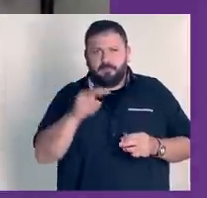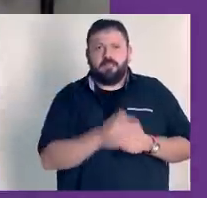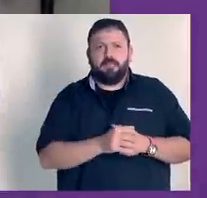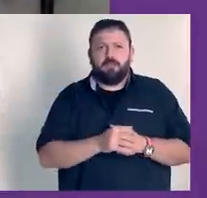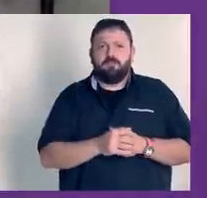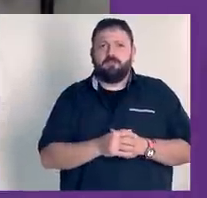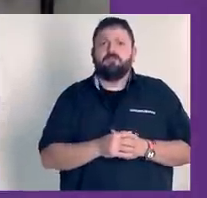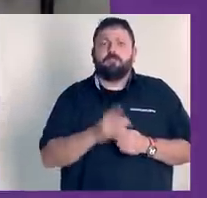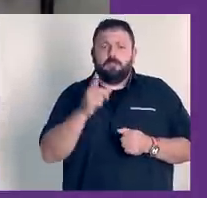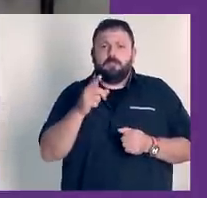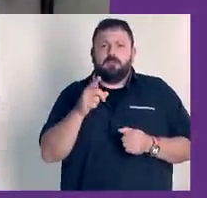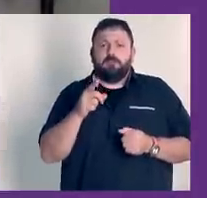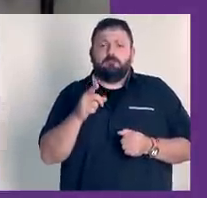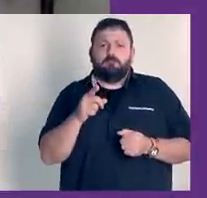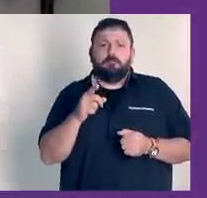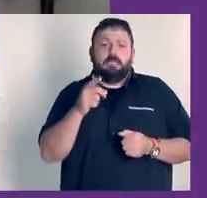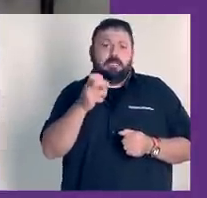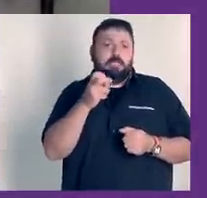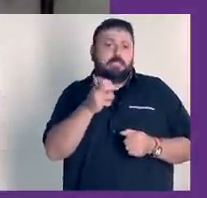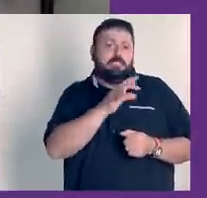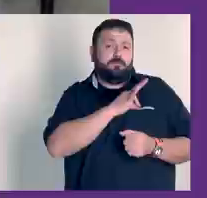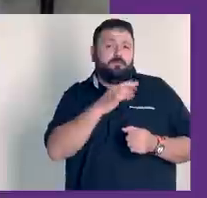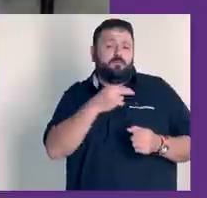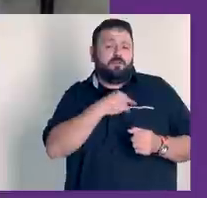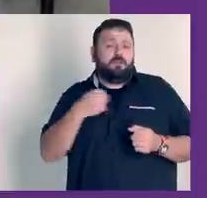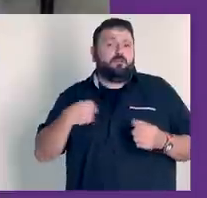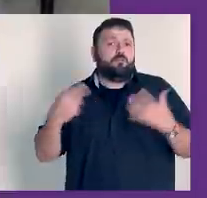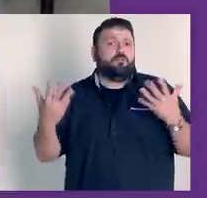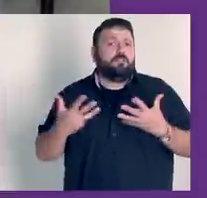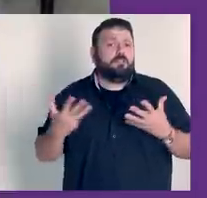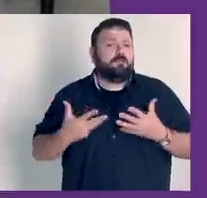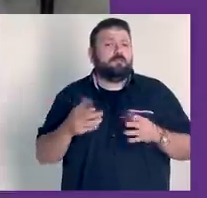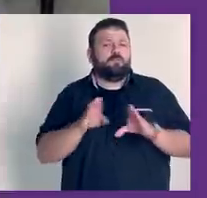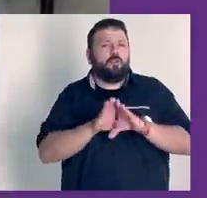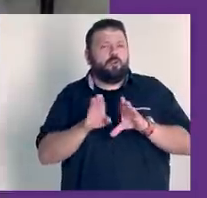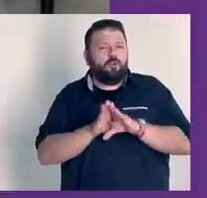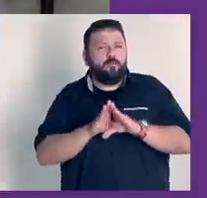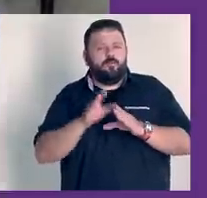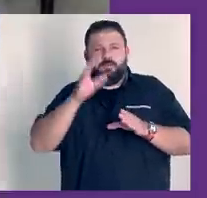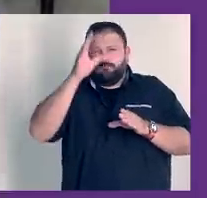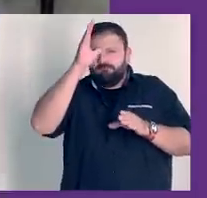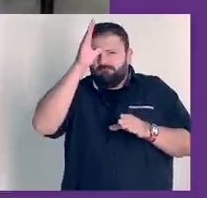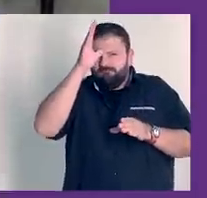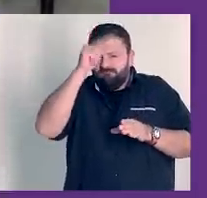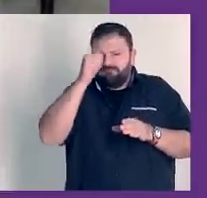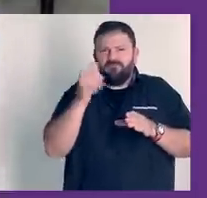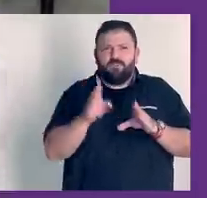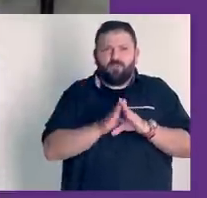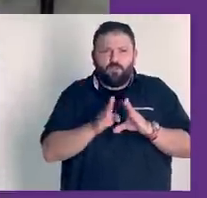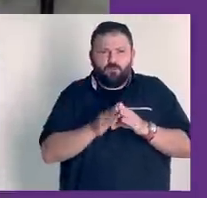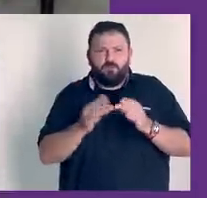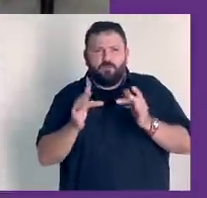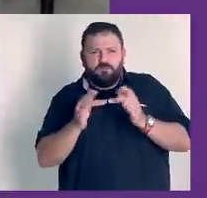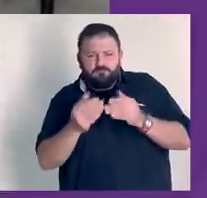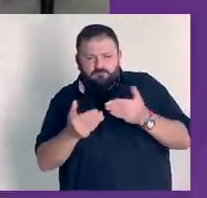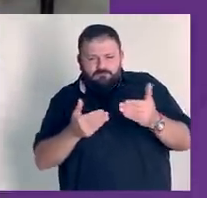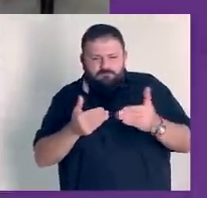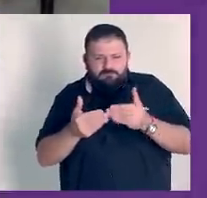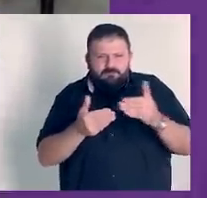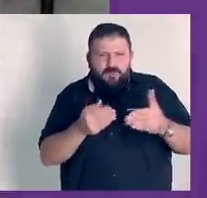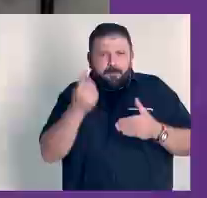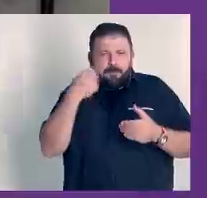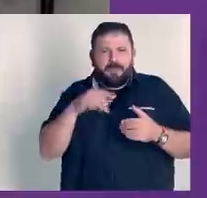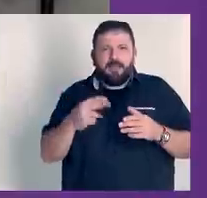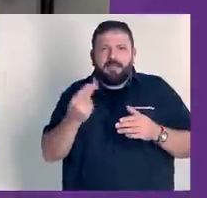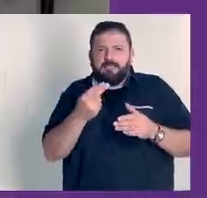que no te alcanza? Entonces, lo que nosotros hicimos fue una relación en una listita de todas nuestras necesidades básicas